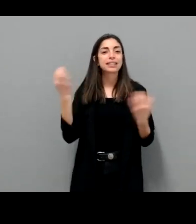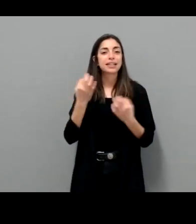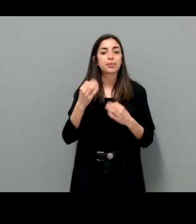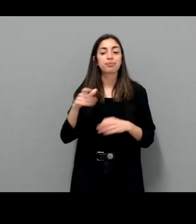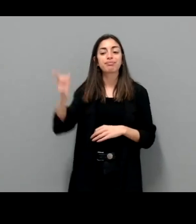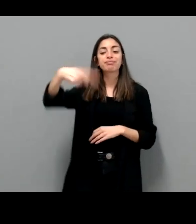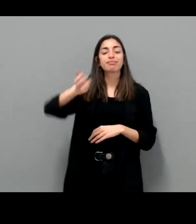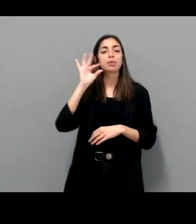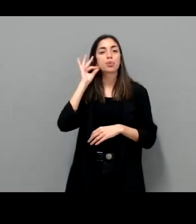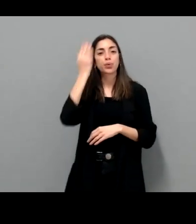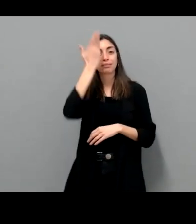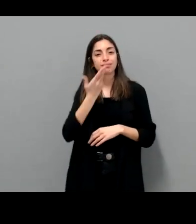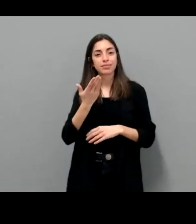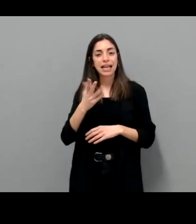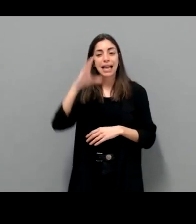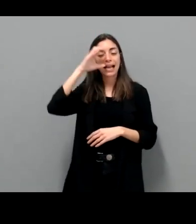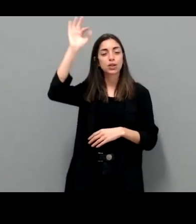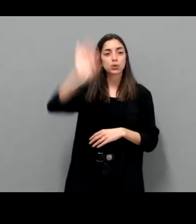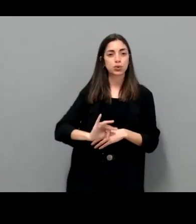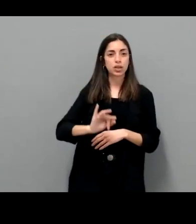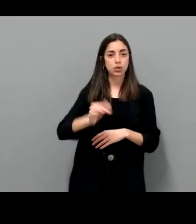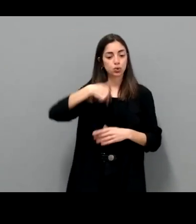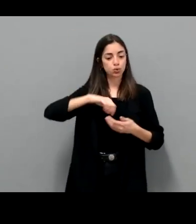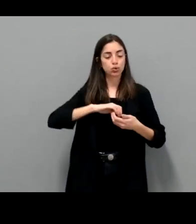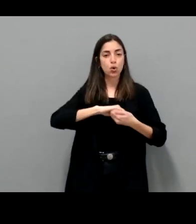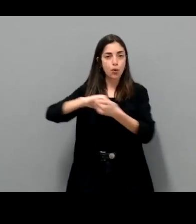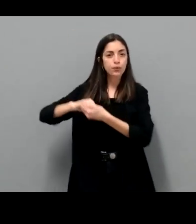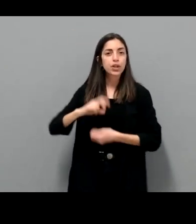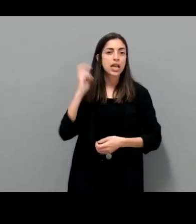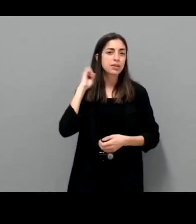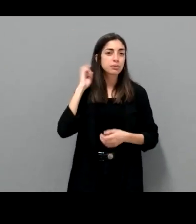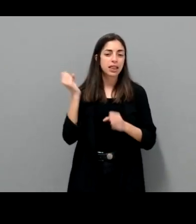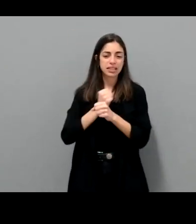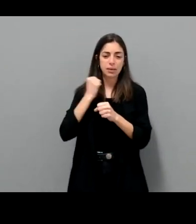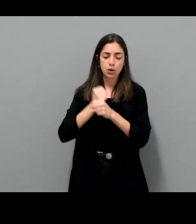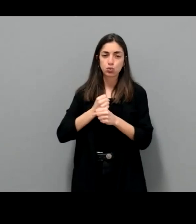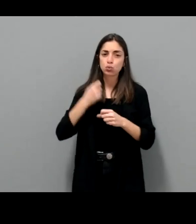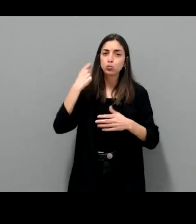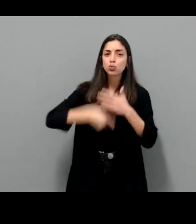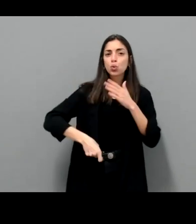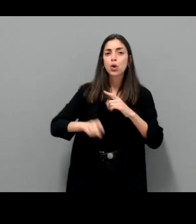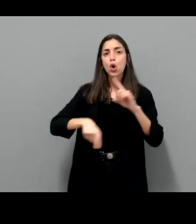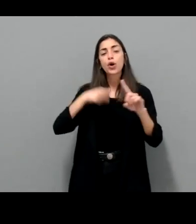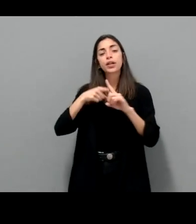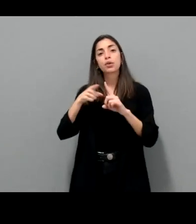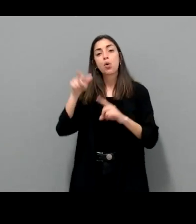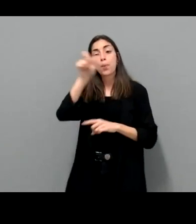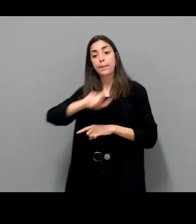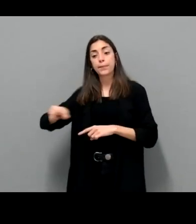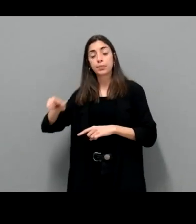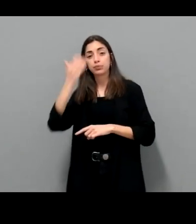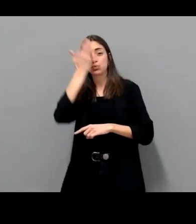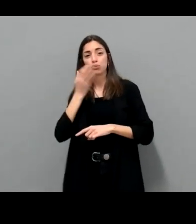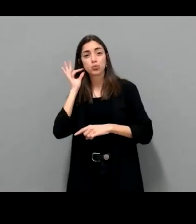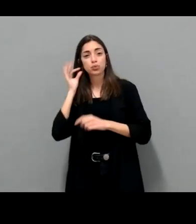en Confederación ASPAC estamos trabajando muy duro para acompañar a las mujeres con parálisis cerebral en su activismo y